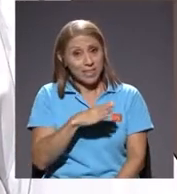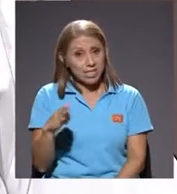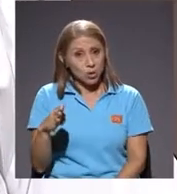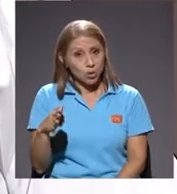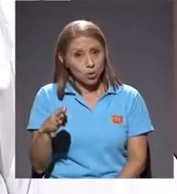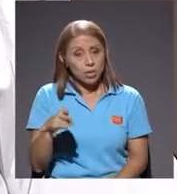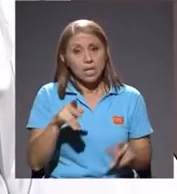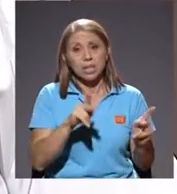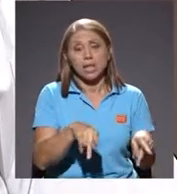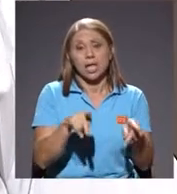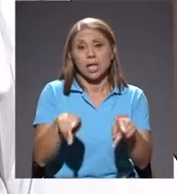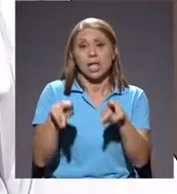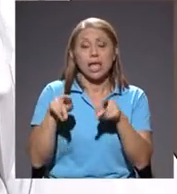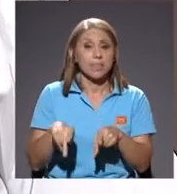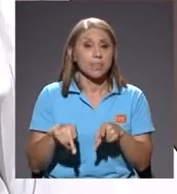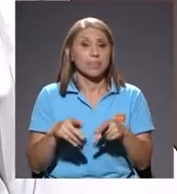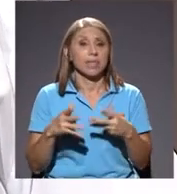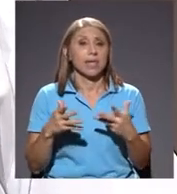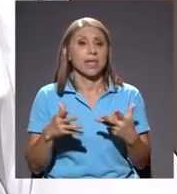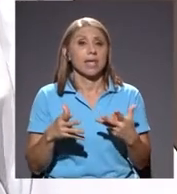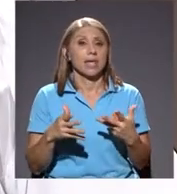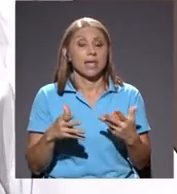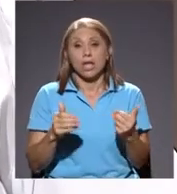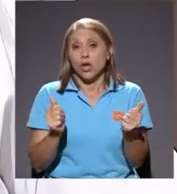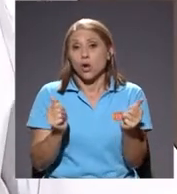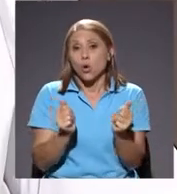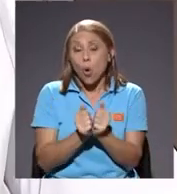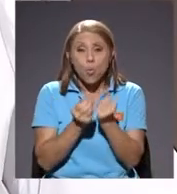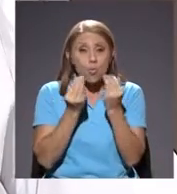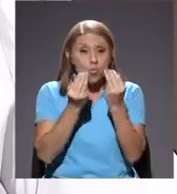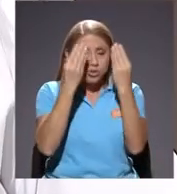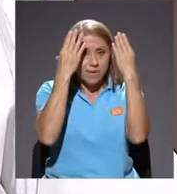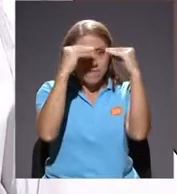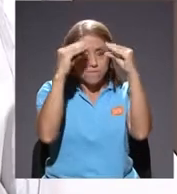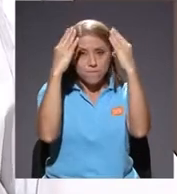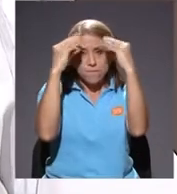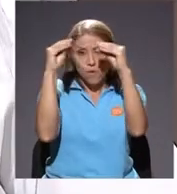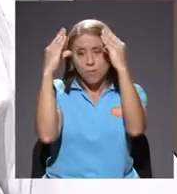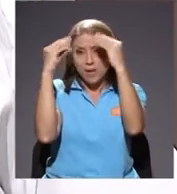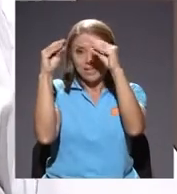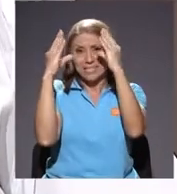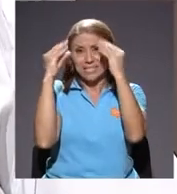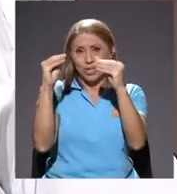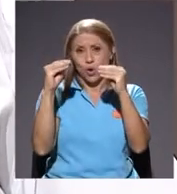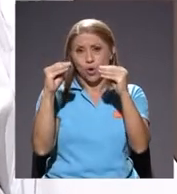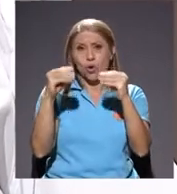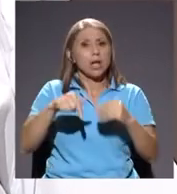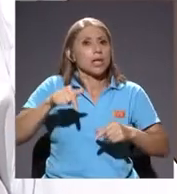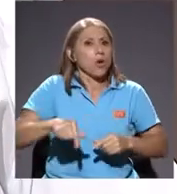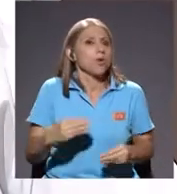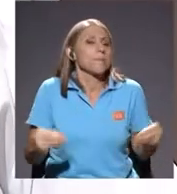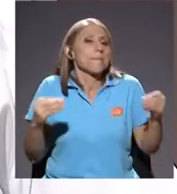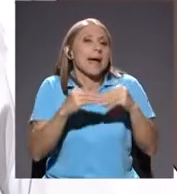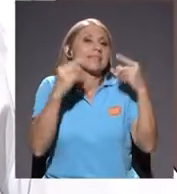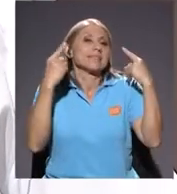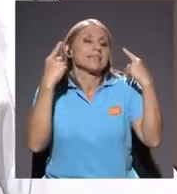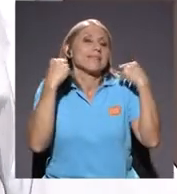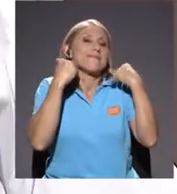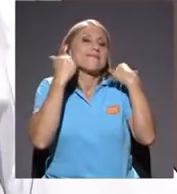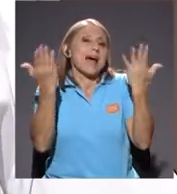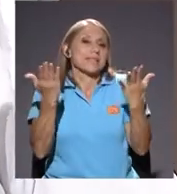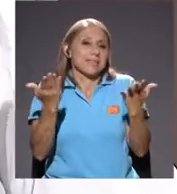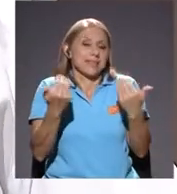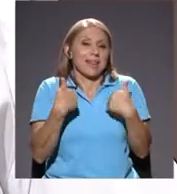que con mucha información que hoy es muchísimo más fácil de obtener que en aquellos tiempos